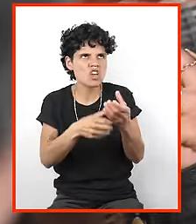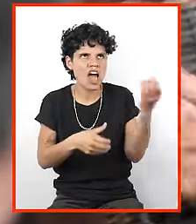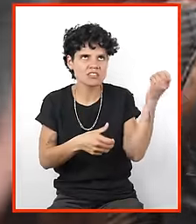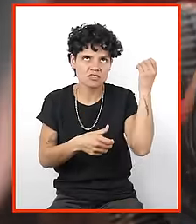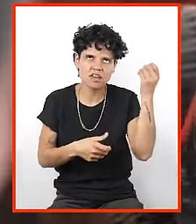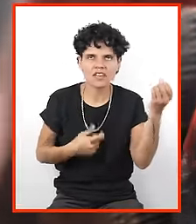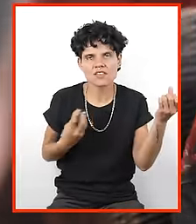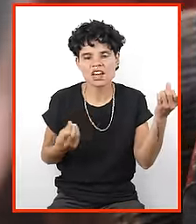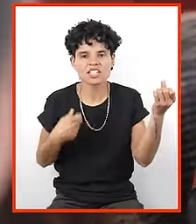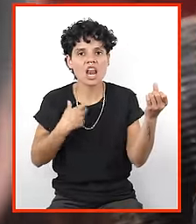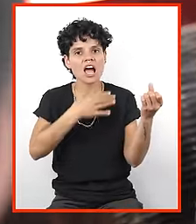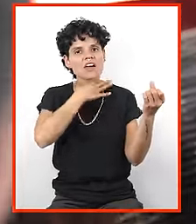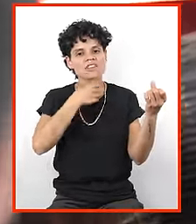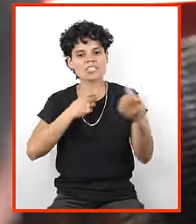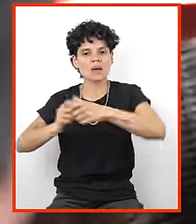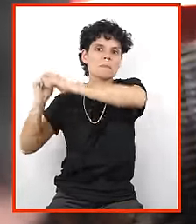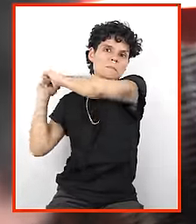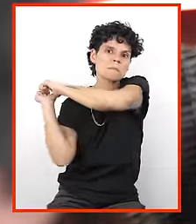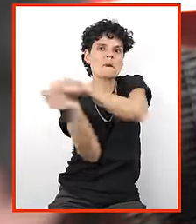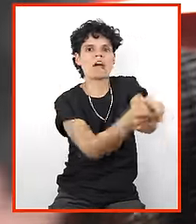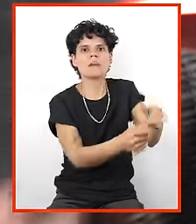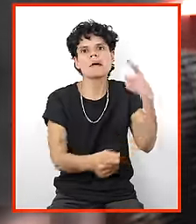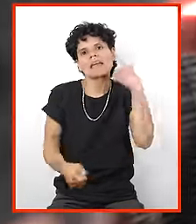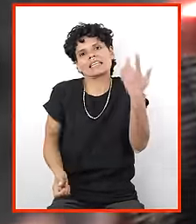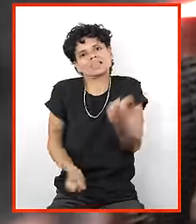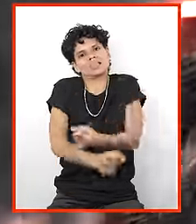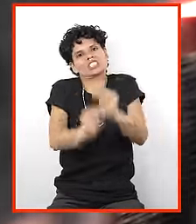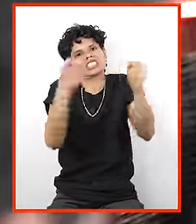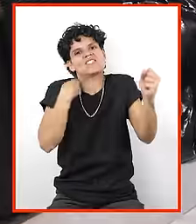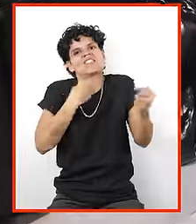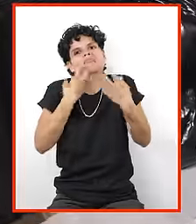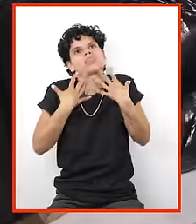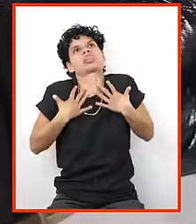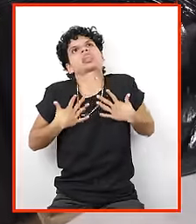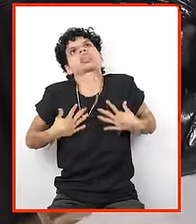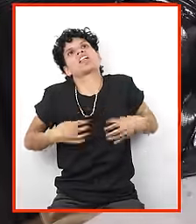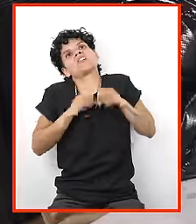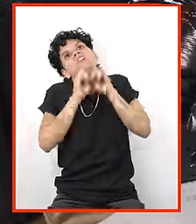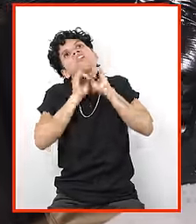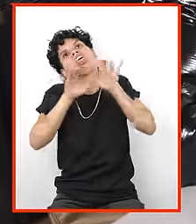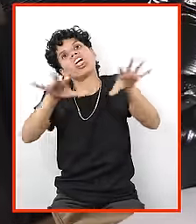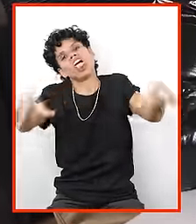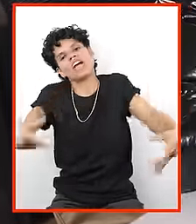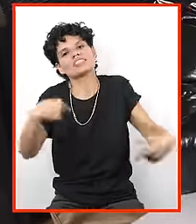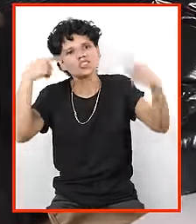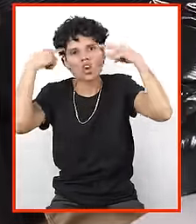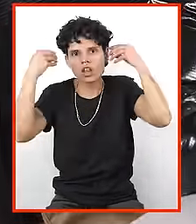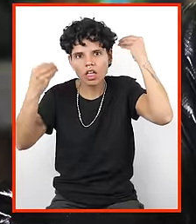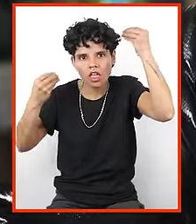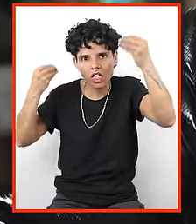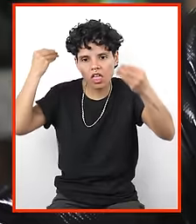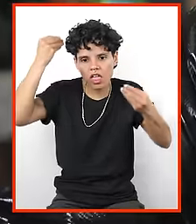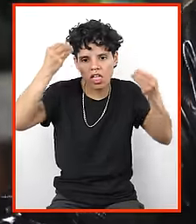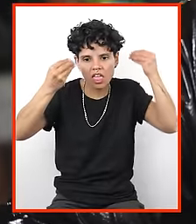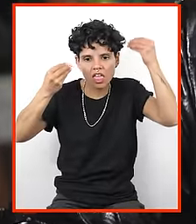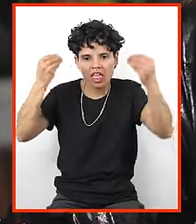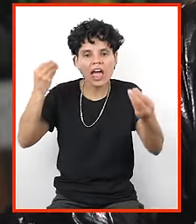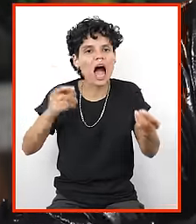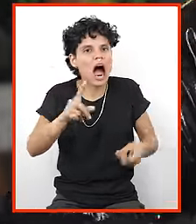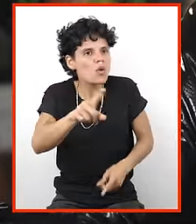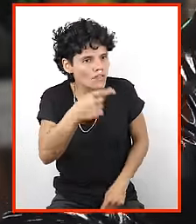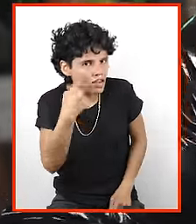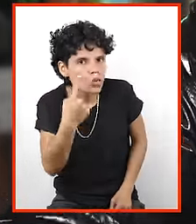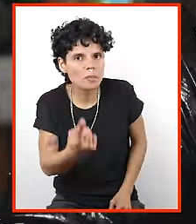Si llegáis y le cortáis la cabeza, o sea, imagínate la weá, la sangre. Yo dije, te lo juro por Dios, se me pasaron. ¿Tú habéis pensado en eso? Sí, o